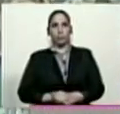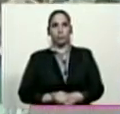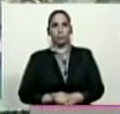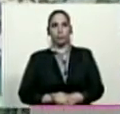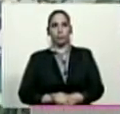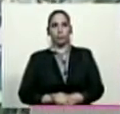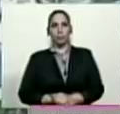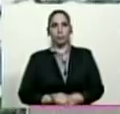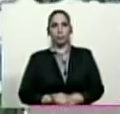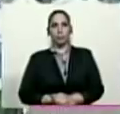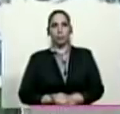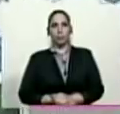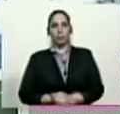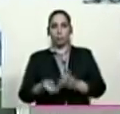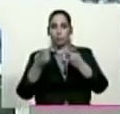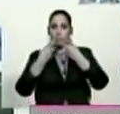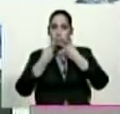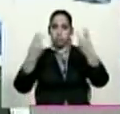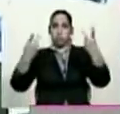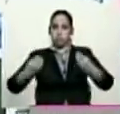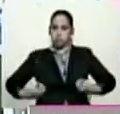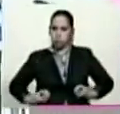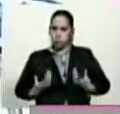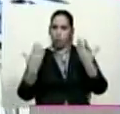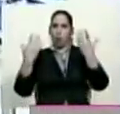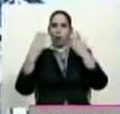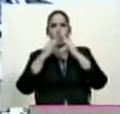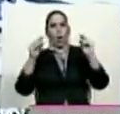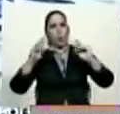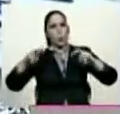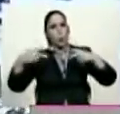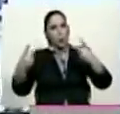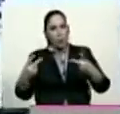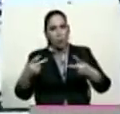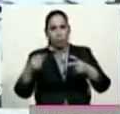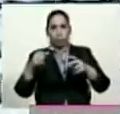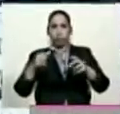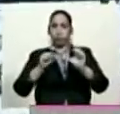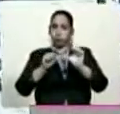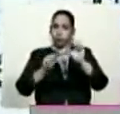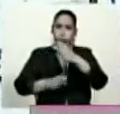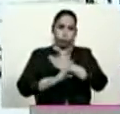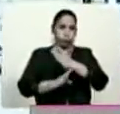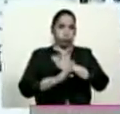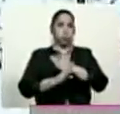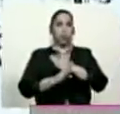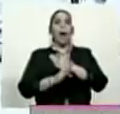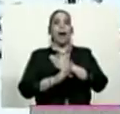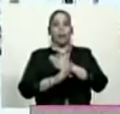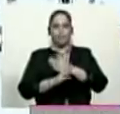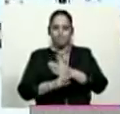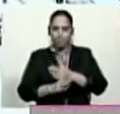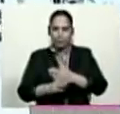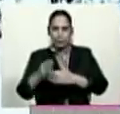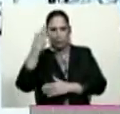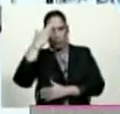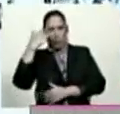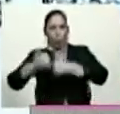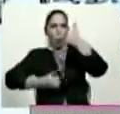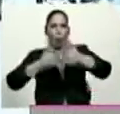y transmitir todas las novedades permanentes, recibir las órdenes y